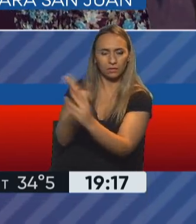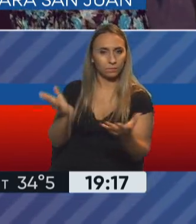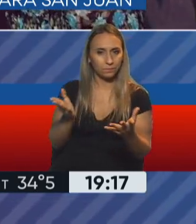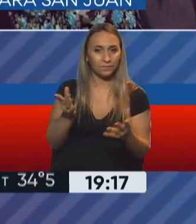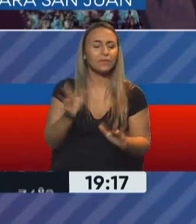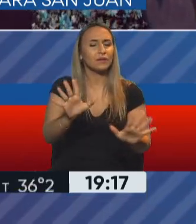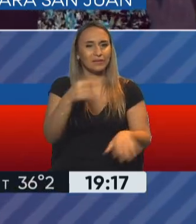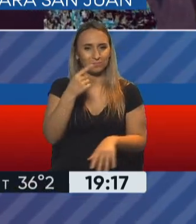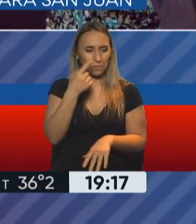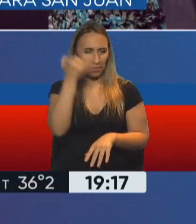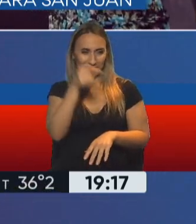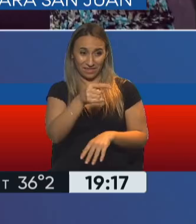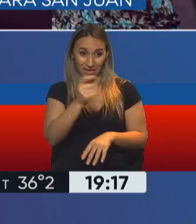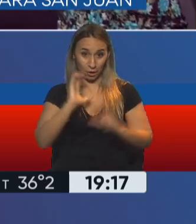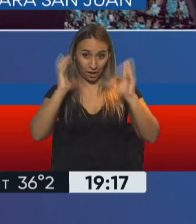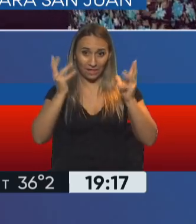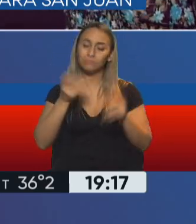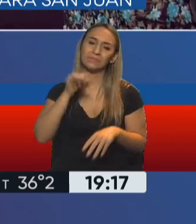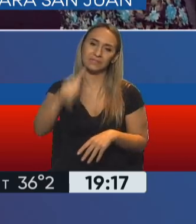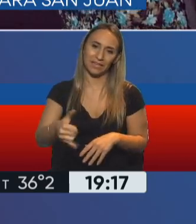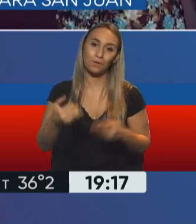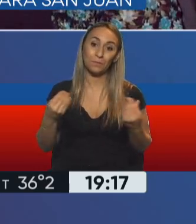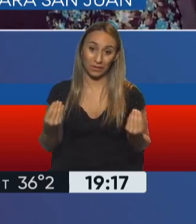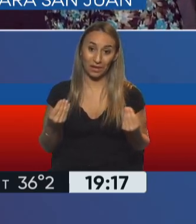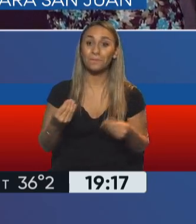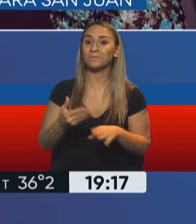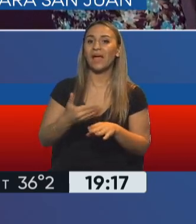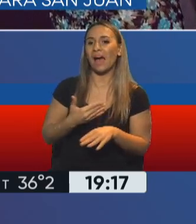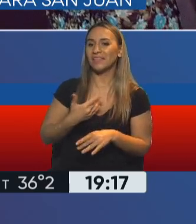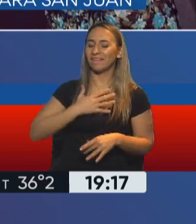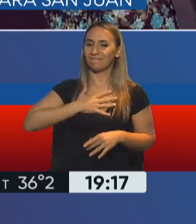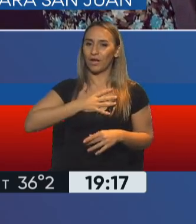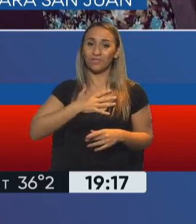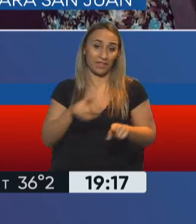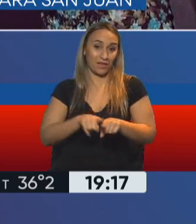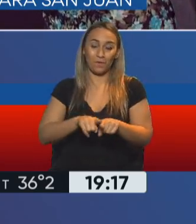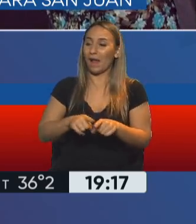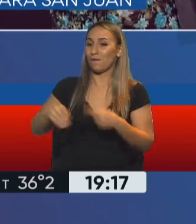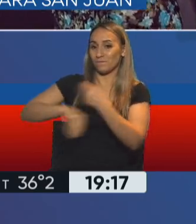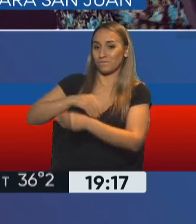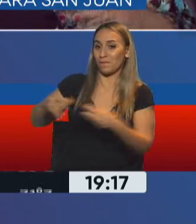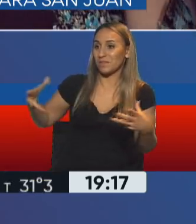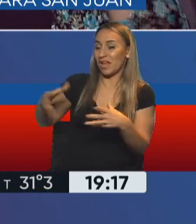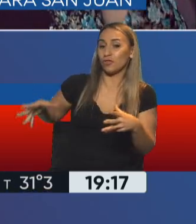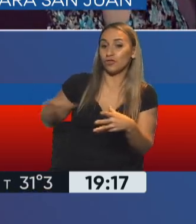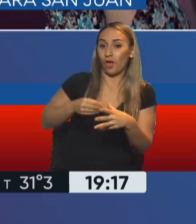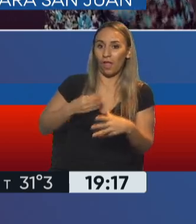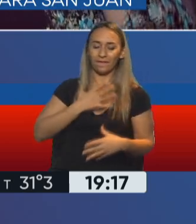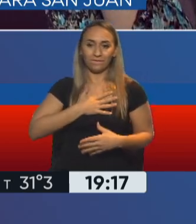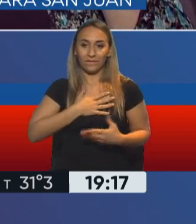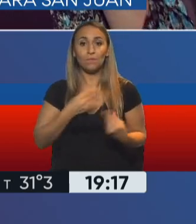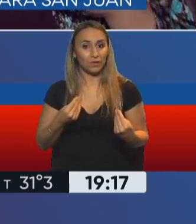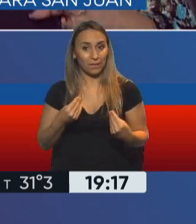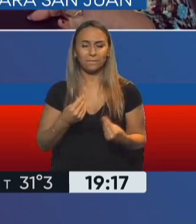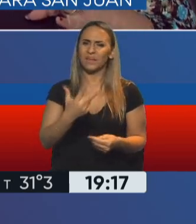Sí, porque tuve mi momentito de estar contenta, como todas mis representadas, porque finalmente luego de